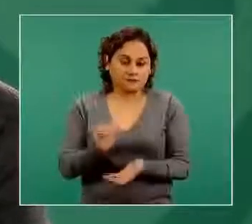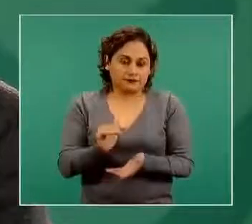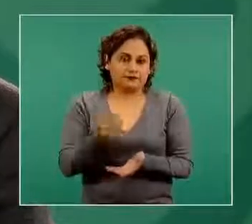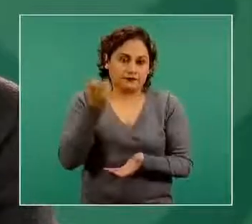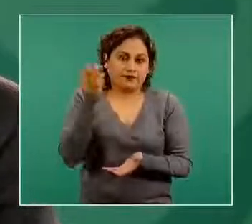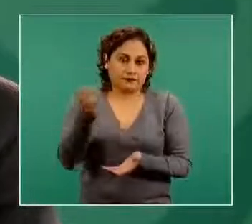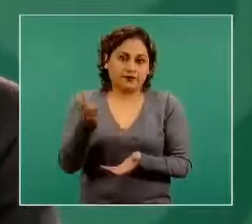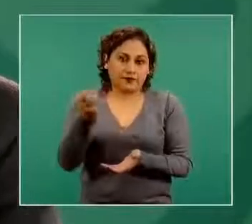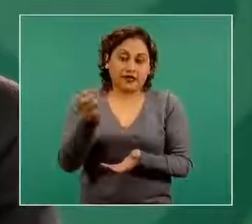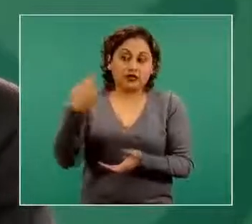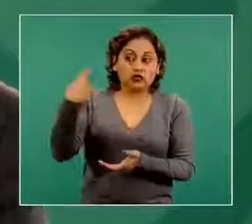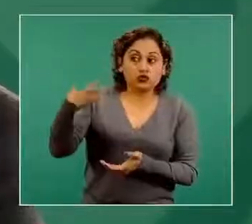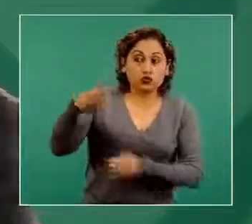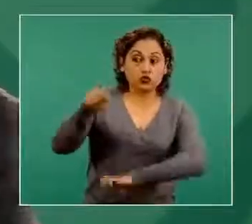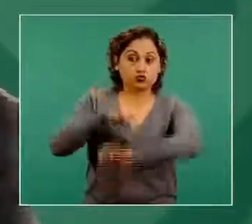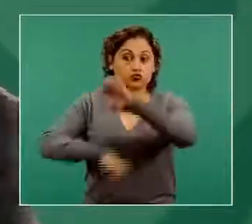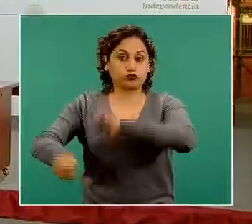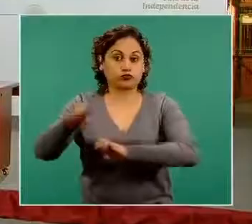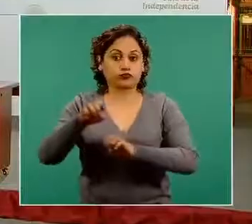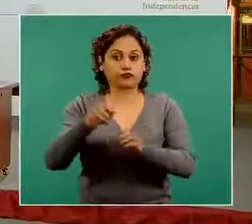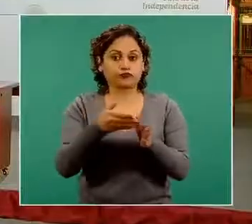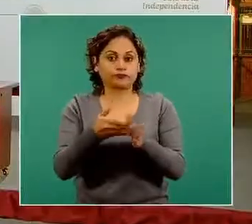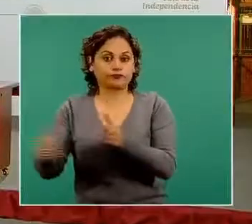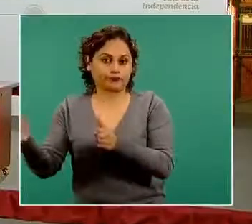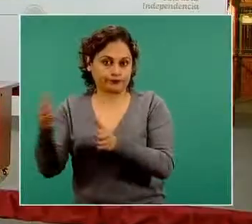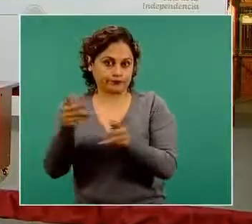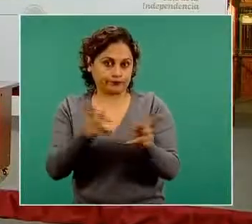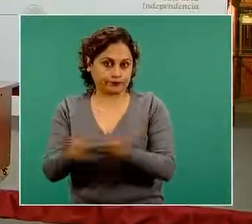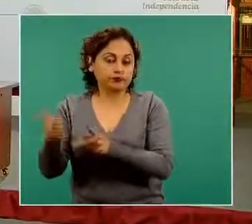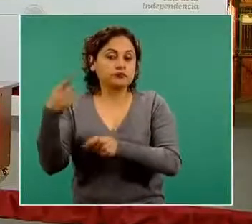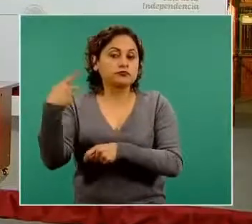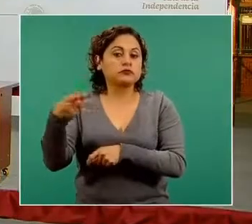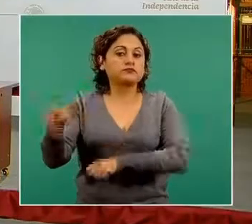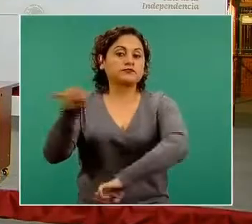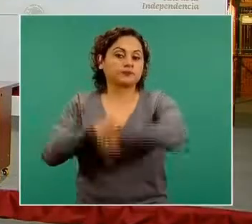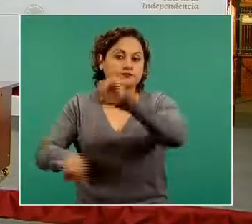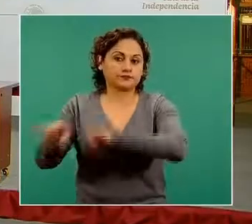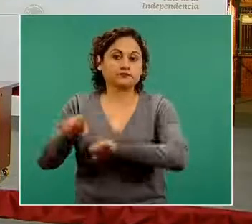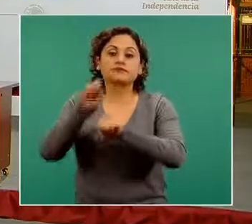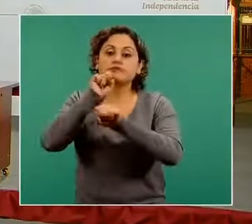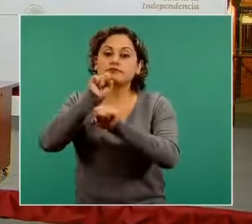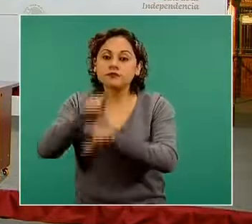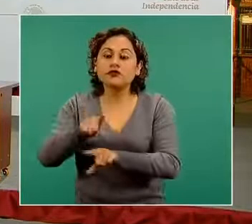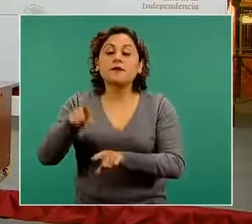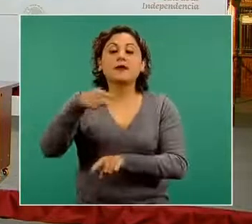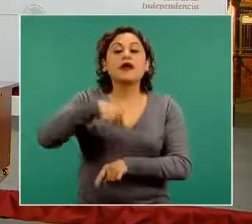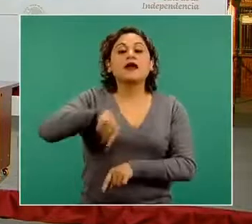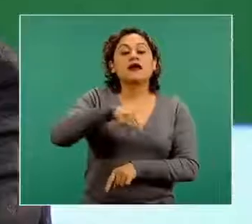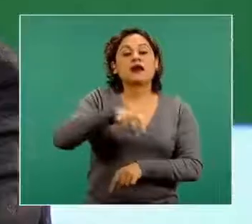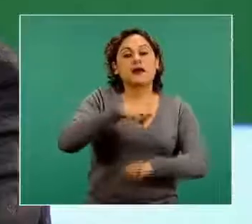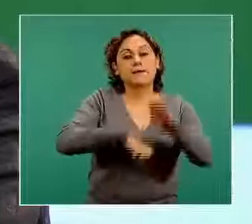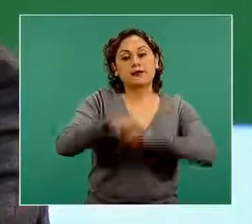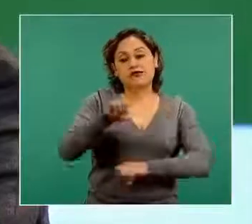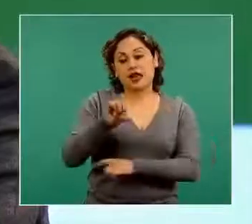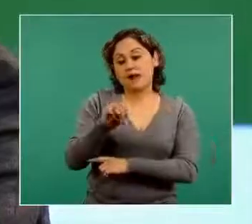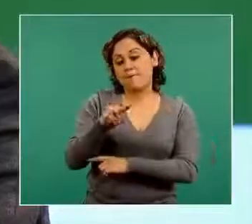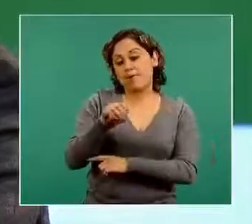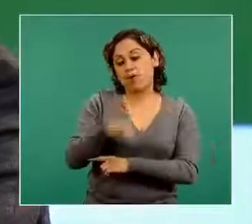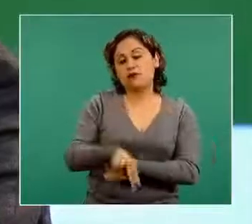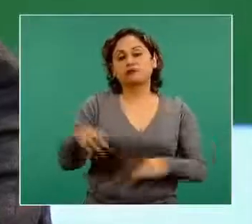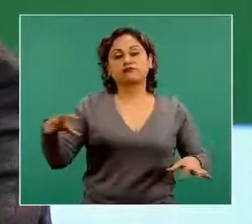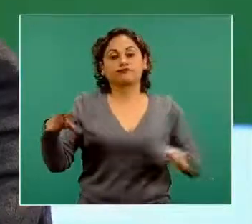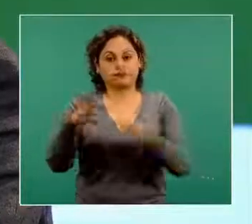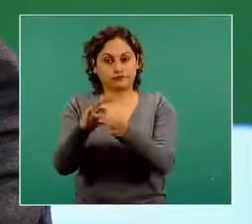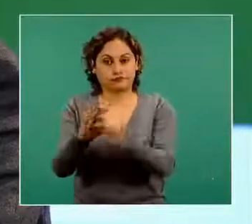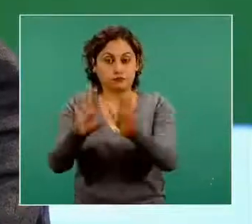de producción y acá en el caso de Leomont de acuerdo al calendario de recepción. Les puedo también comentar que Leomont